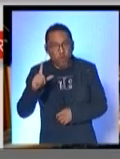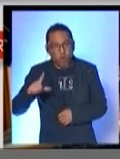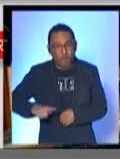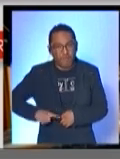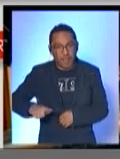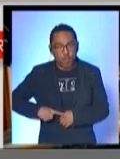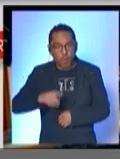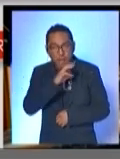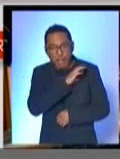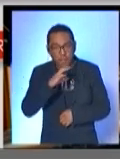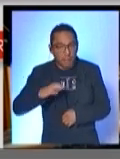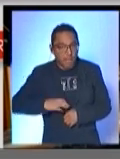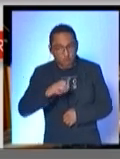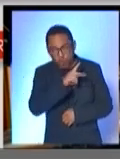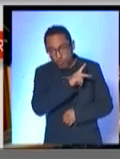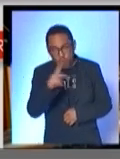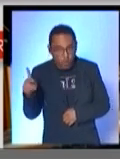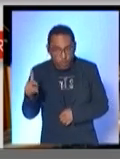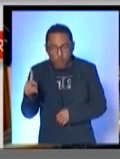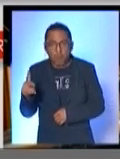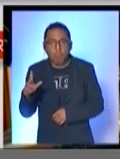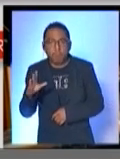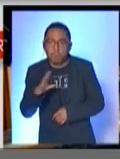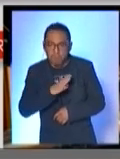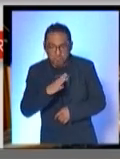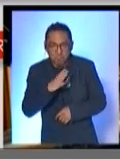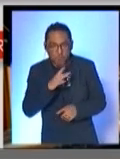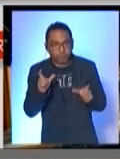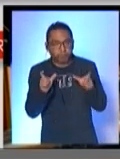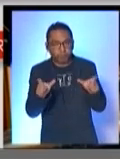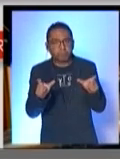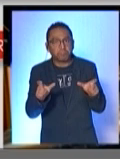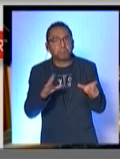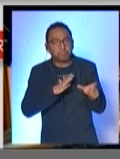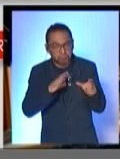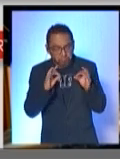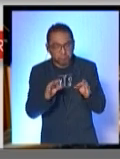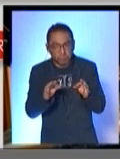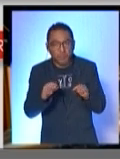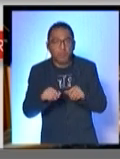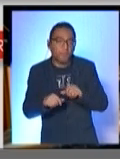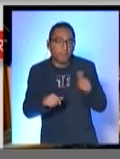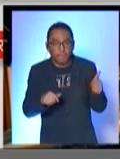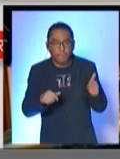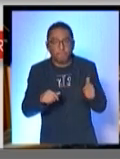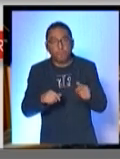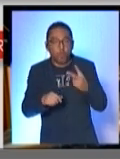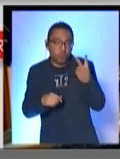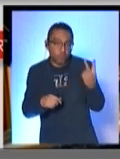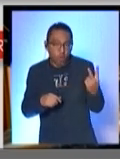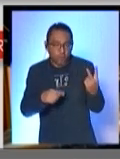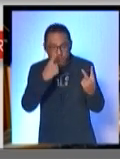gobernadoras están y gobernadores están con medidas de protección. Y continuamos con 2 medidas